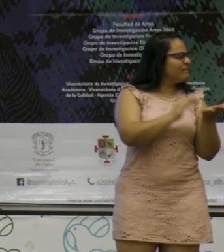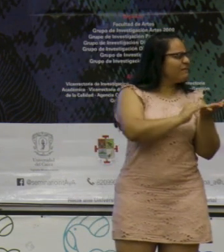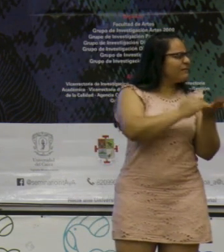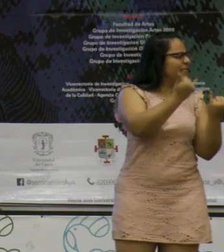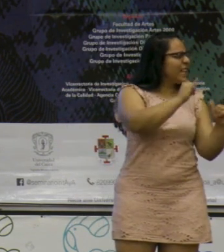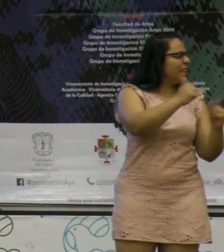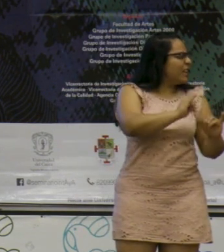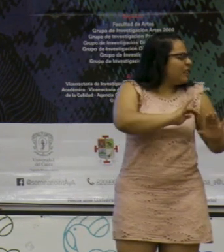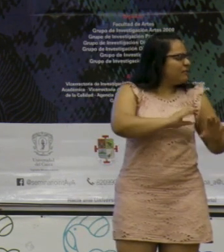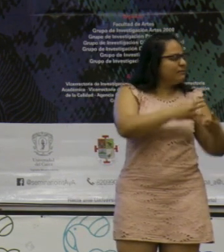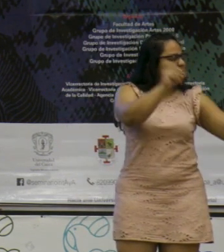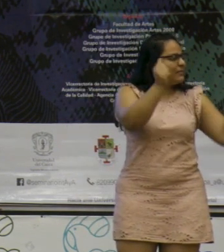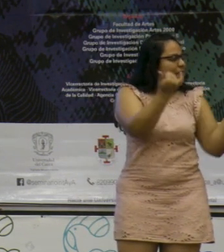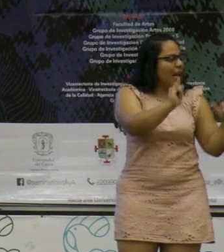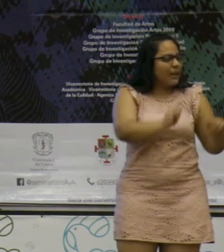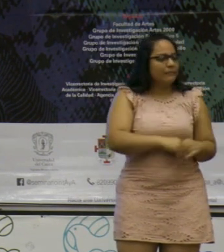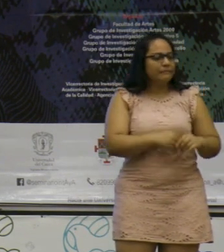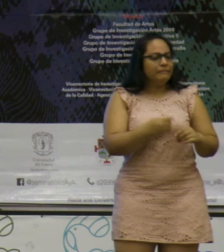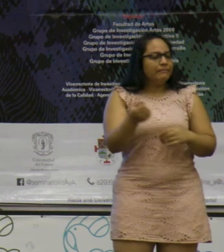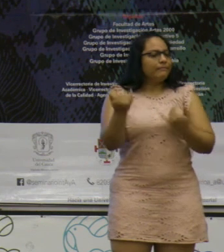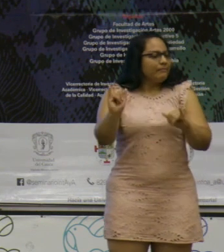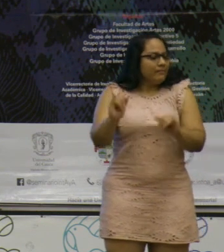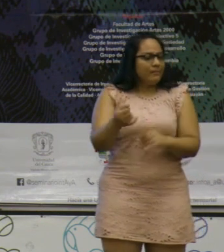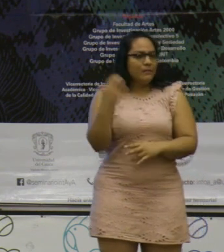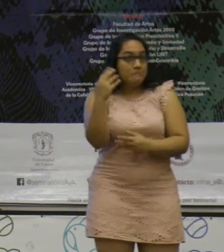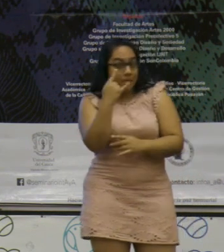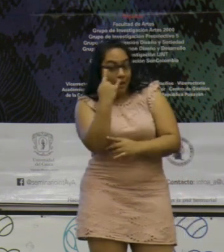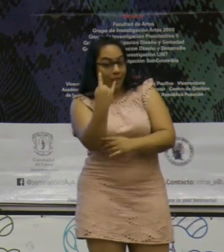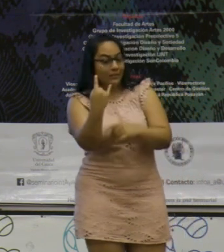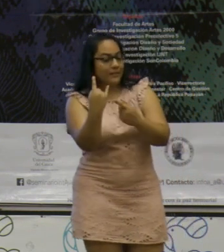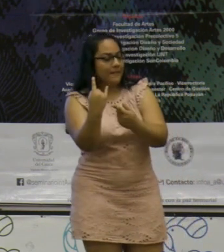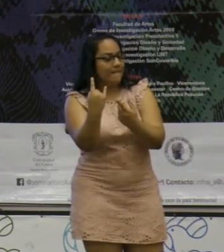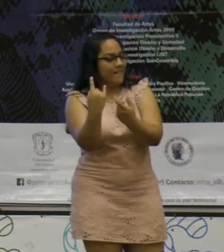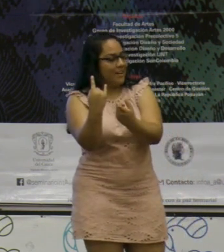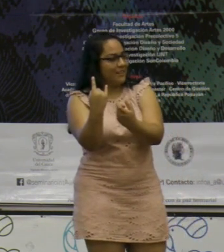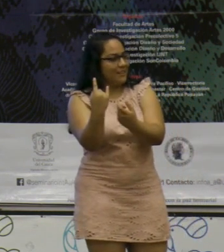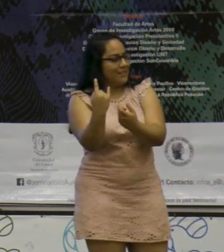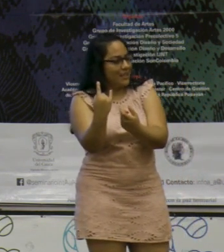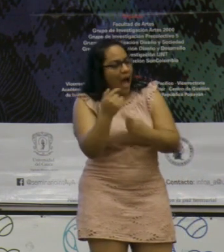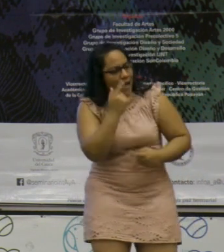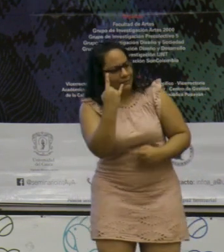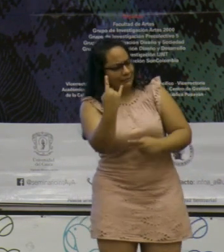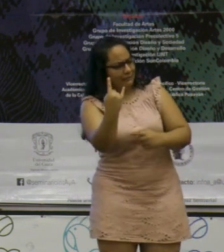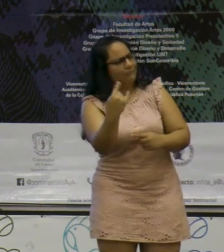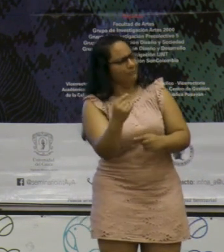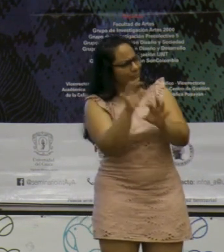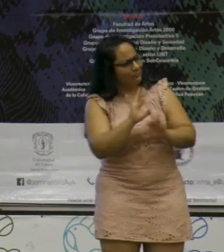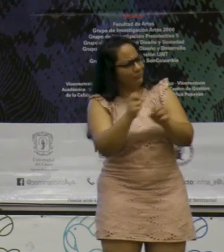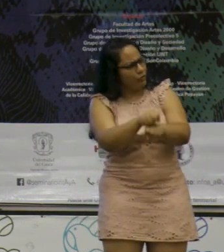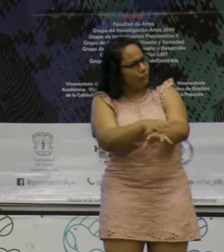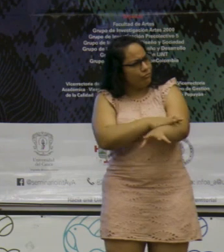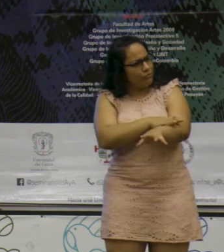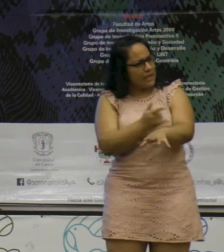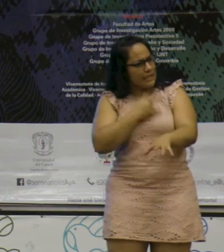¿vale? Lo bello ya resolvió, ya llegó, ya puso bandera, ya, ¿vale? Quizás es mucho más interesante lo interesante, eso que deja